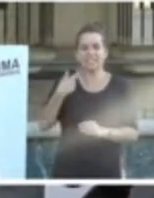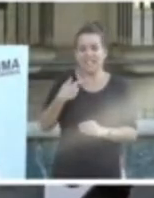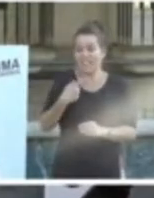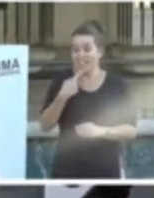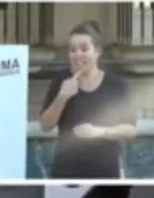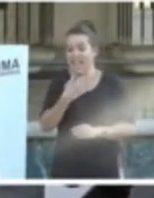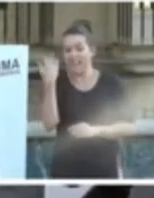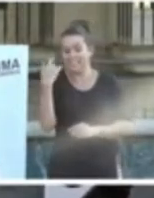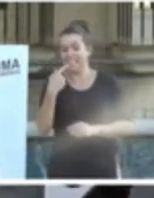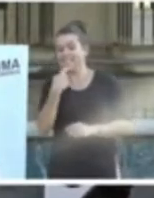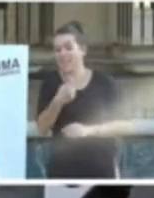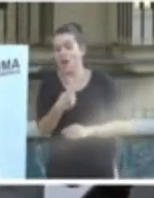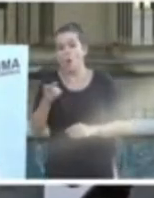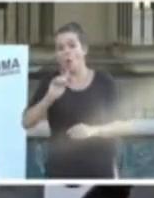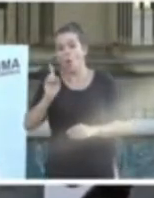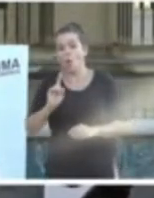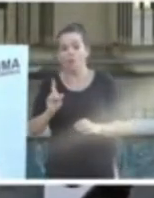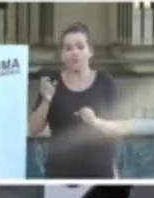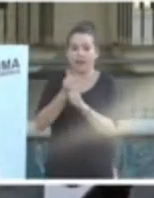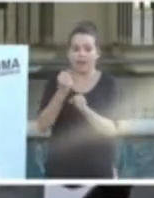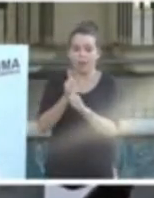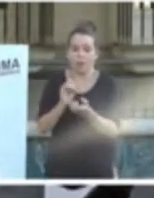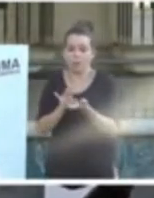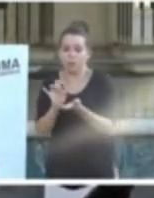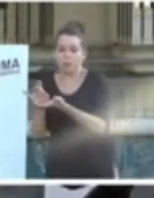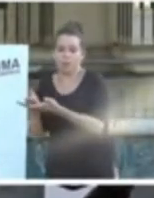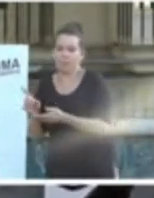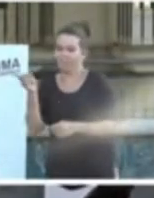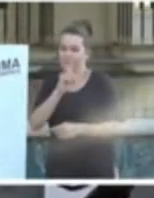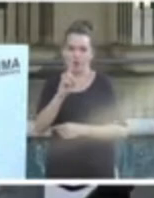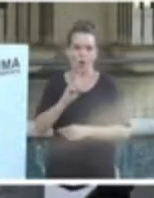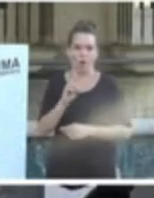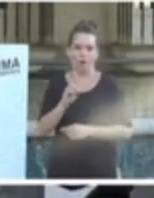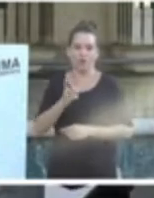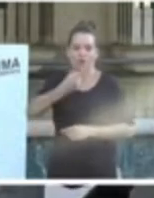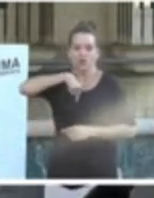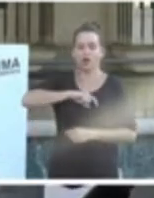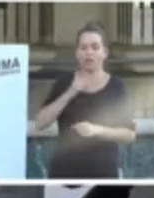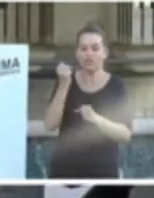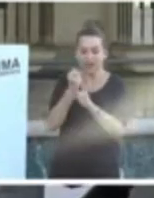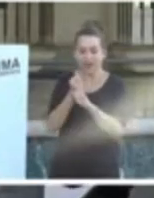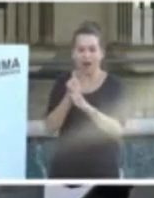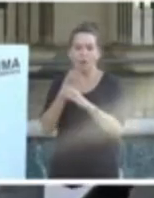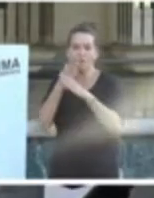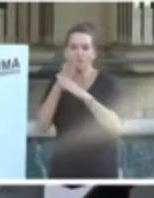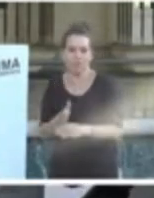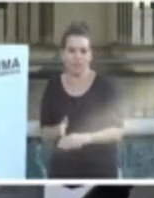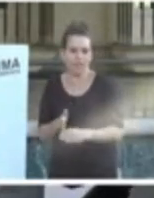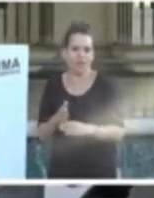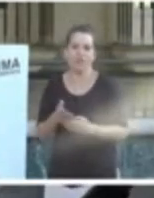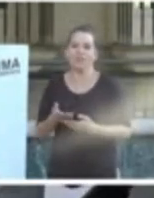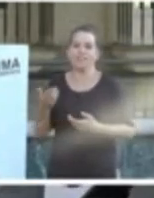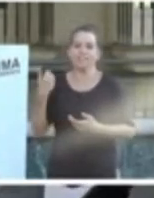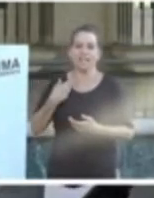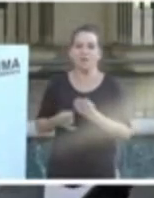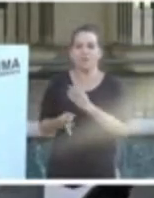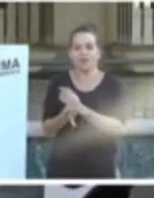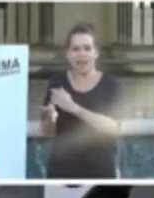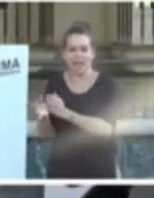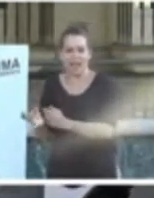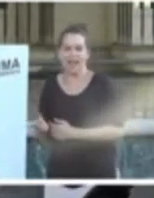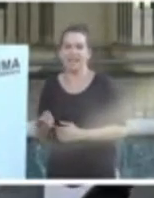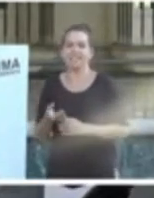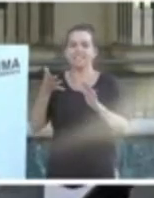que se hacen cada mes sean contratos fijos estamos consiguiendo acabar con la precariedad estamos consiguiendo darle un futuro